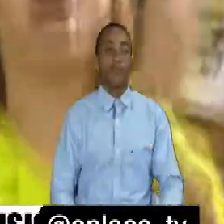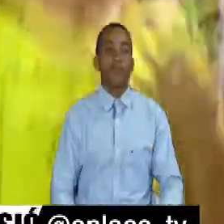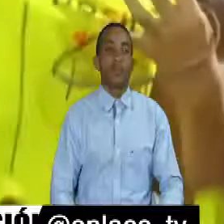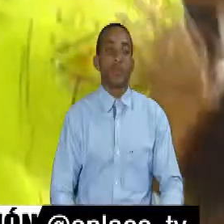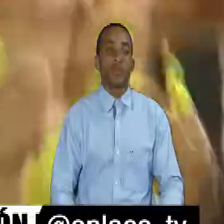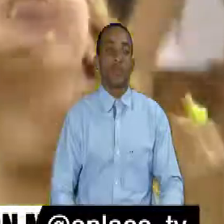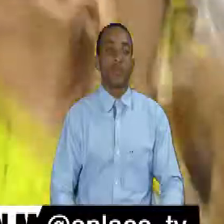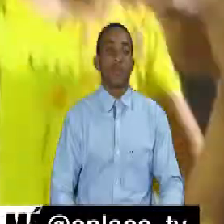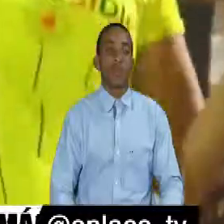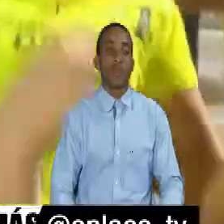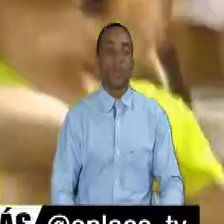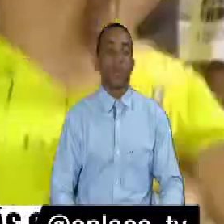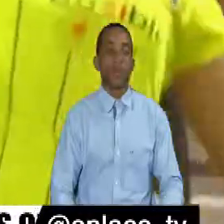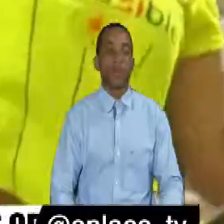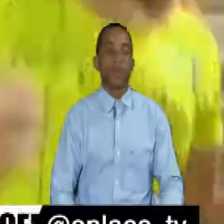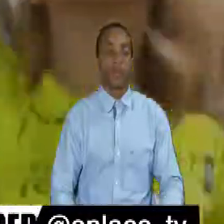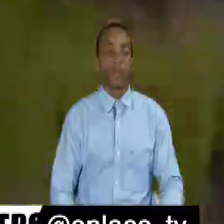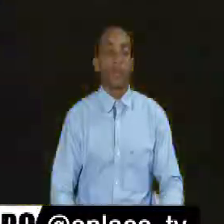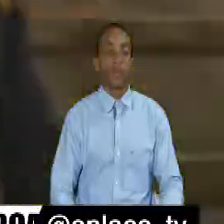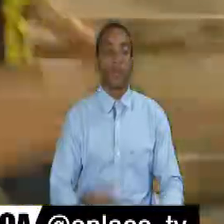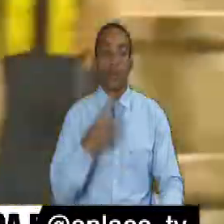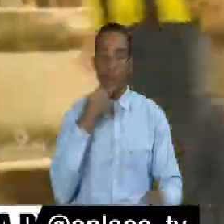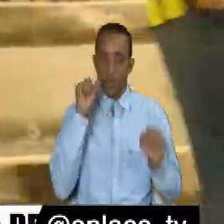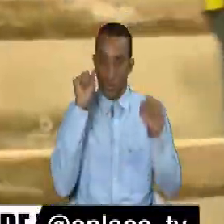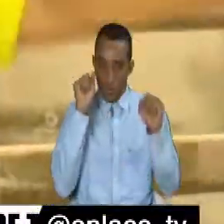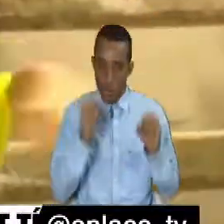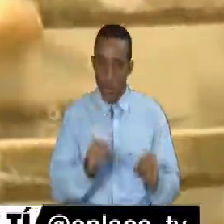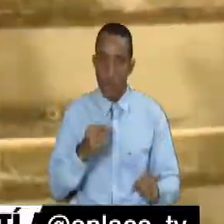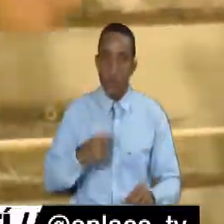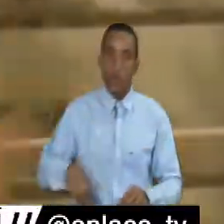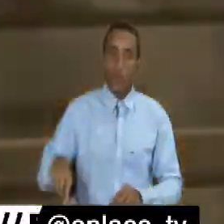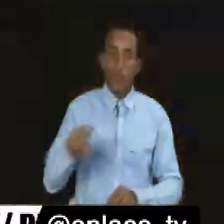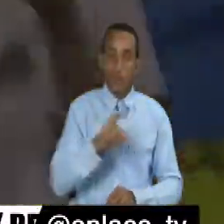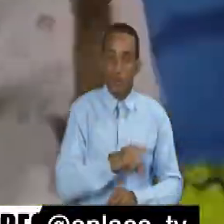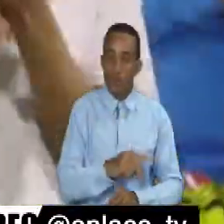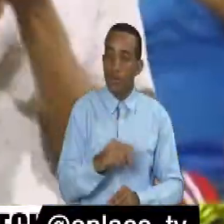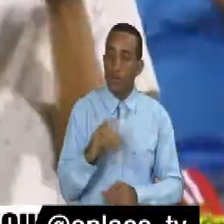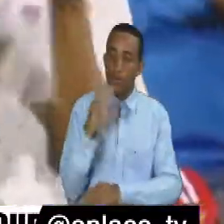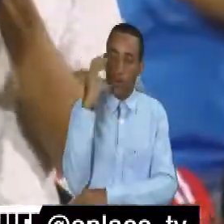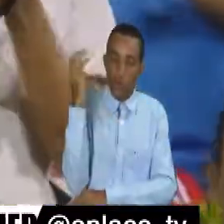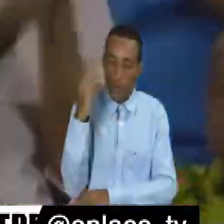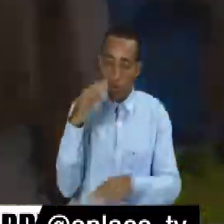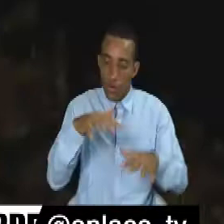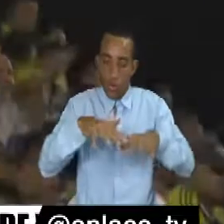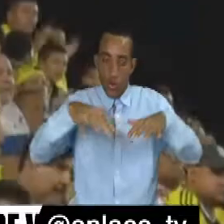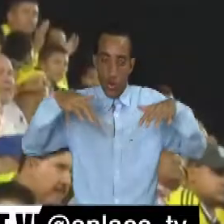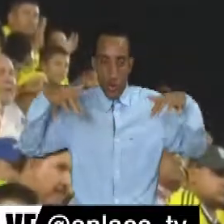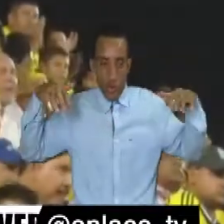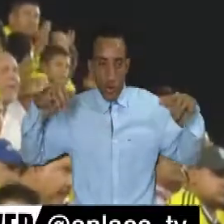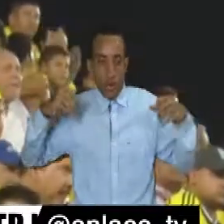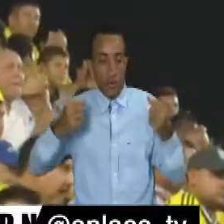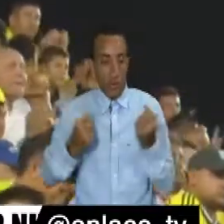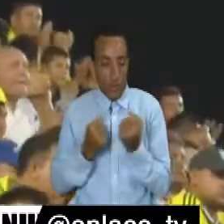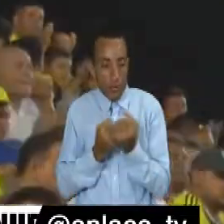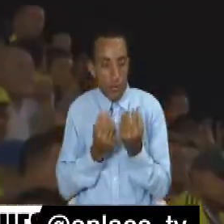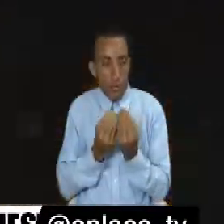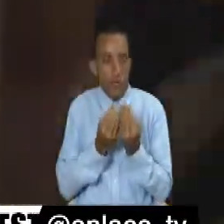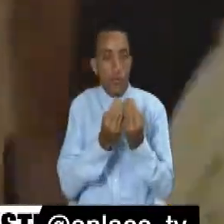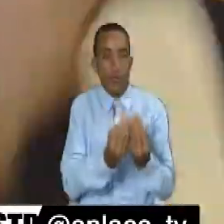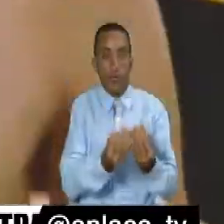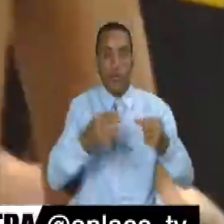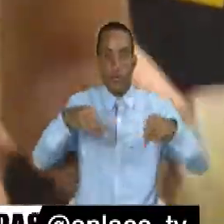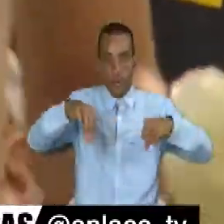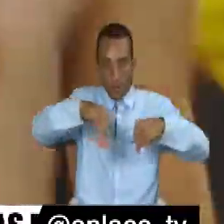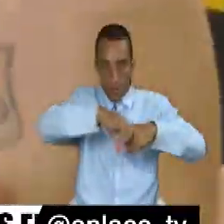¿Quién dijo que no podemos? Somos la afición joven del fútbol colombiano, la que lleva a su equipo, Alianza